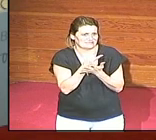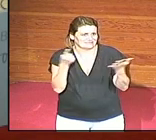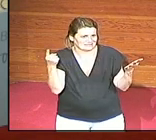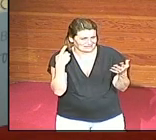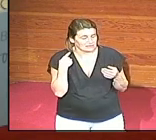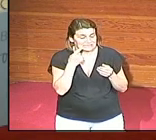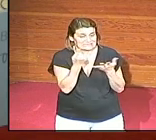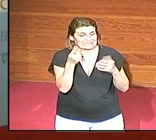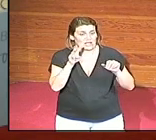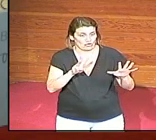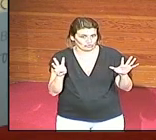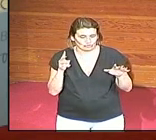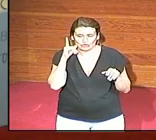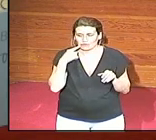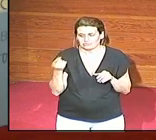ahí en almacenes